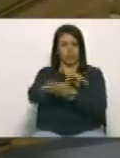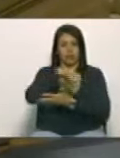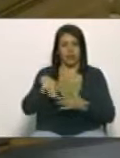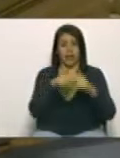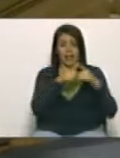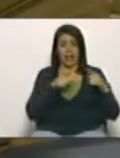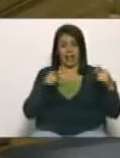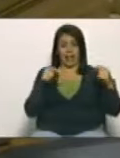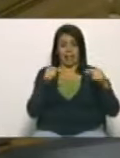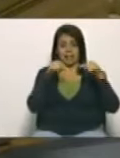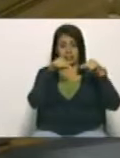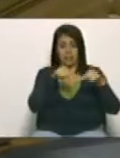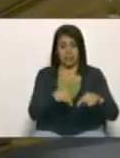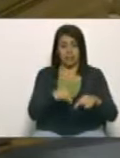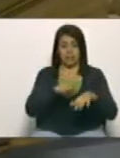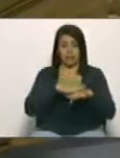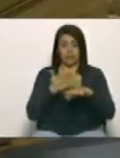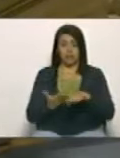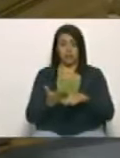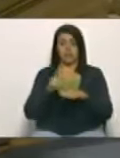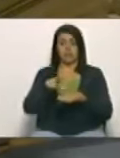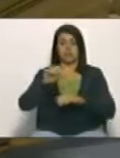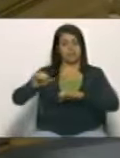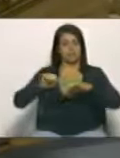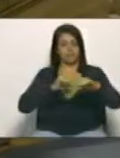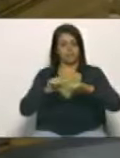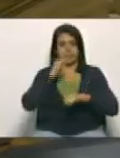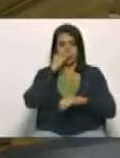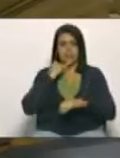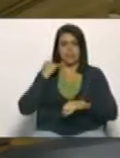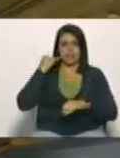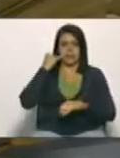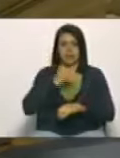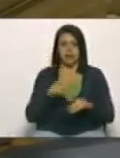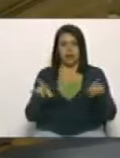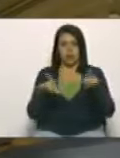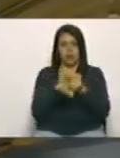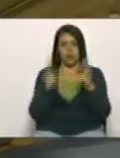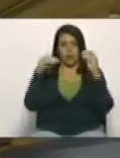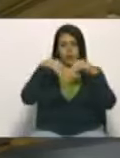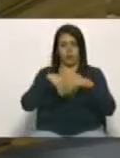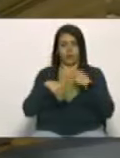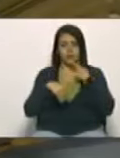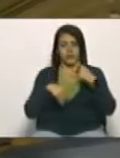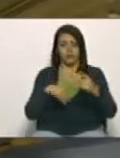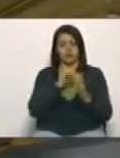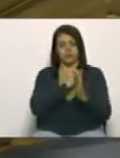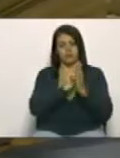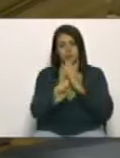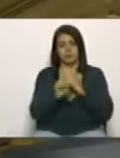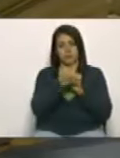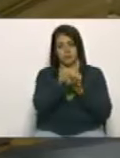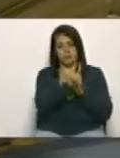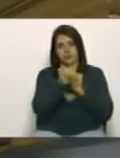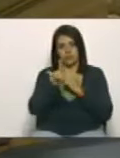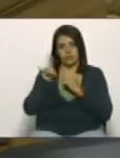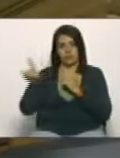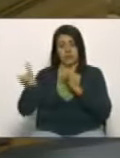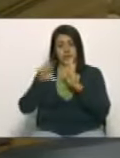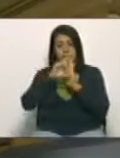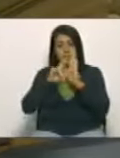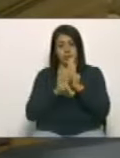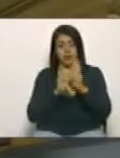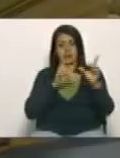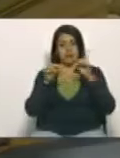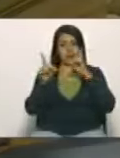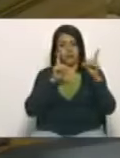la Franja de Gaza por parte del sionismo israelí, de conformidad con lo establecido en el artículo 111 del